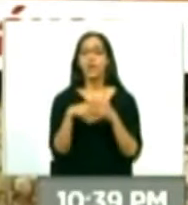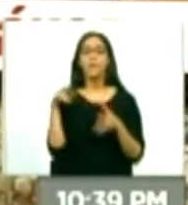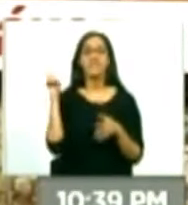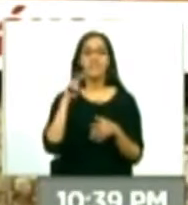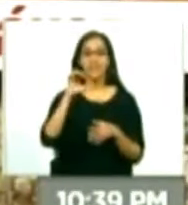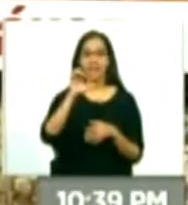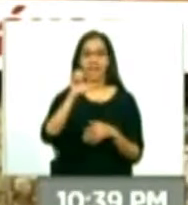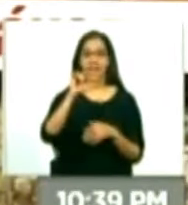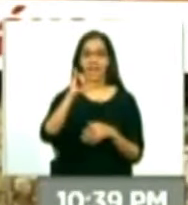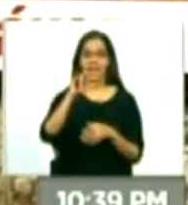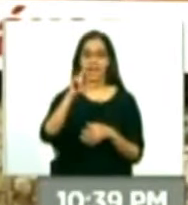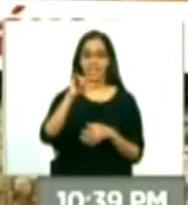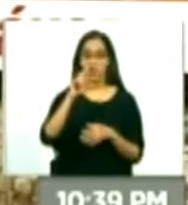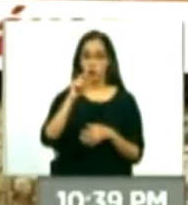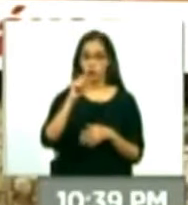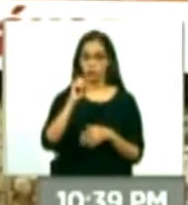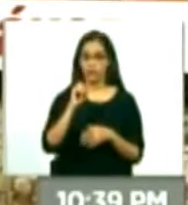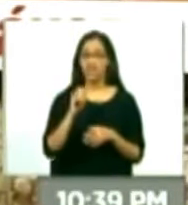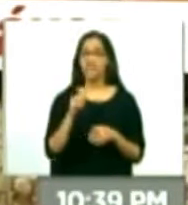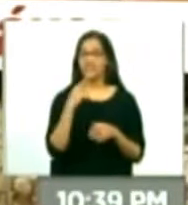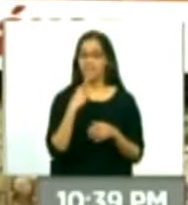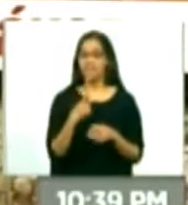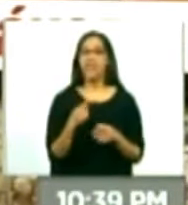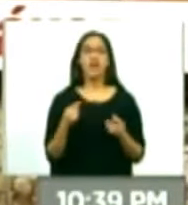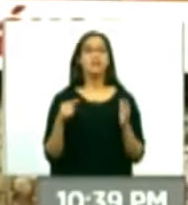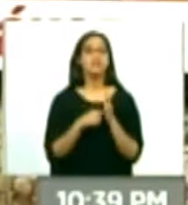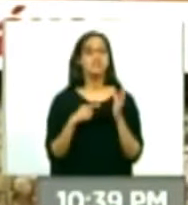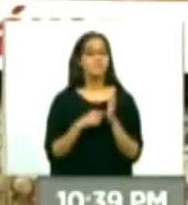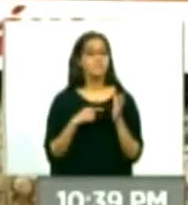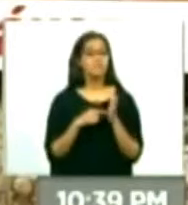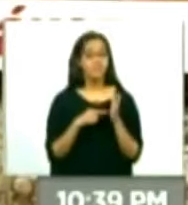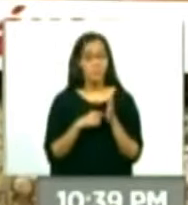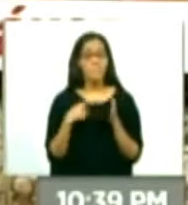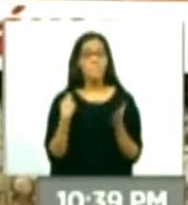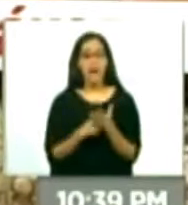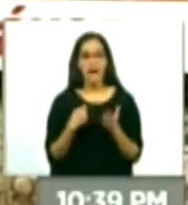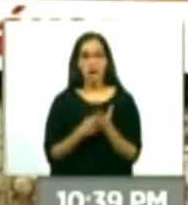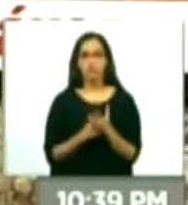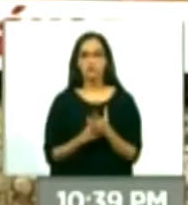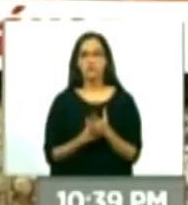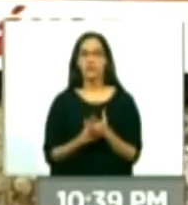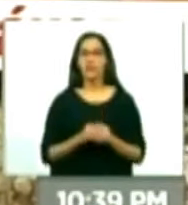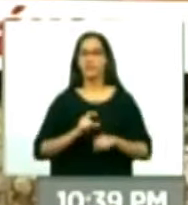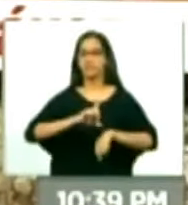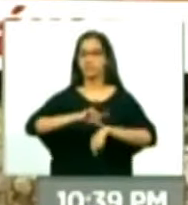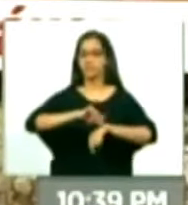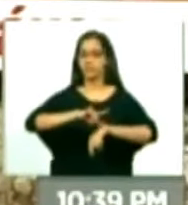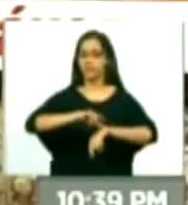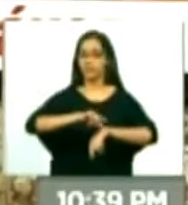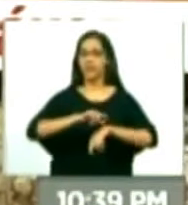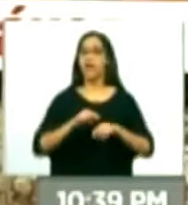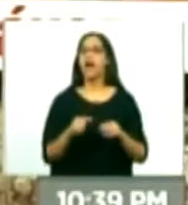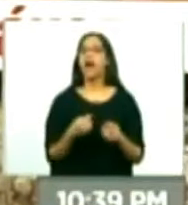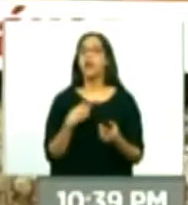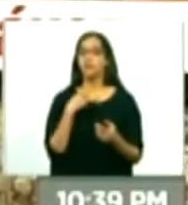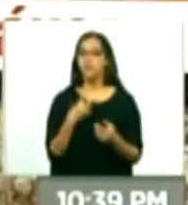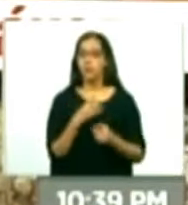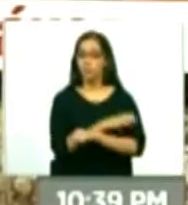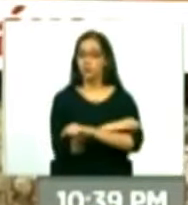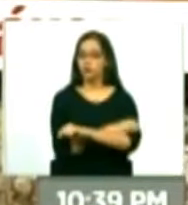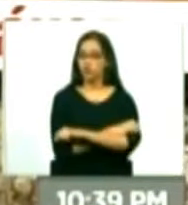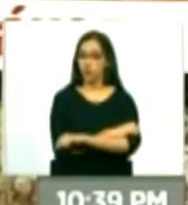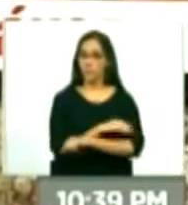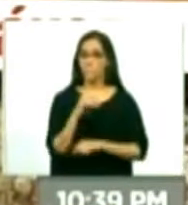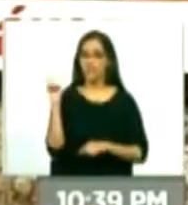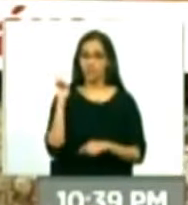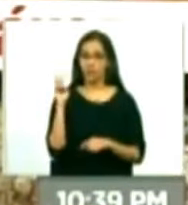Abrams, declaró que se deben muchos pagos atrasados a los enviados de la oposición venezolana en el extranjero y a los